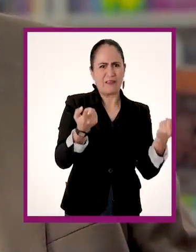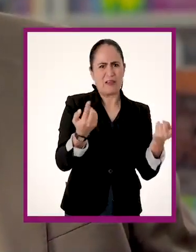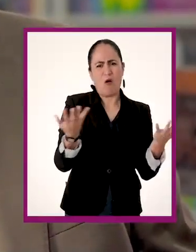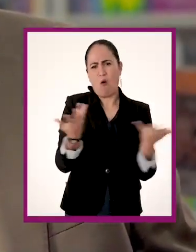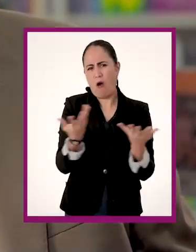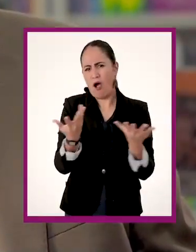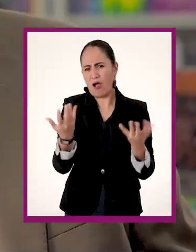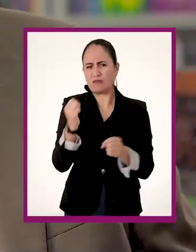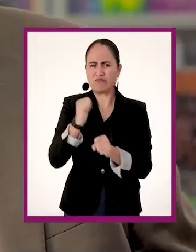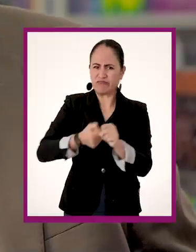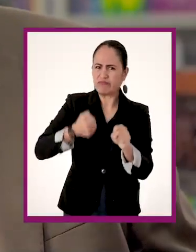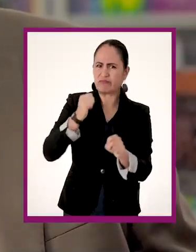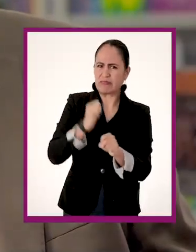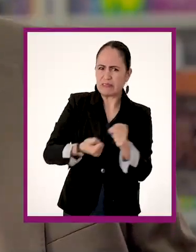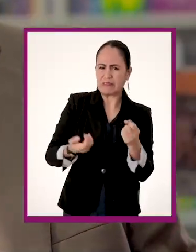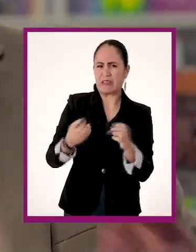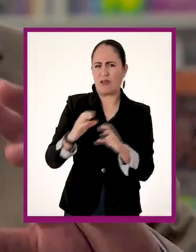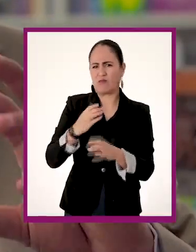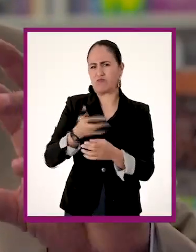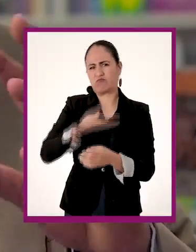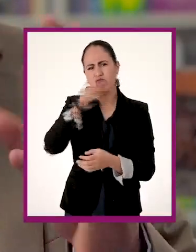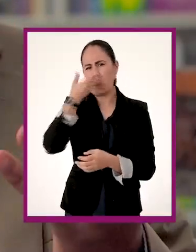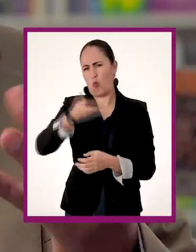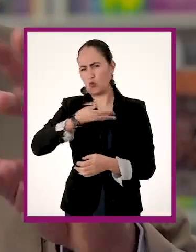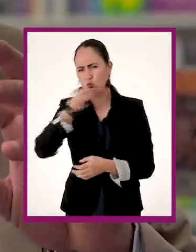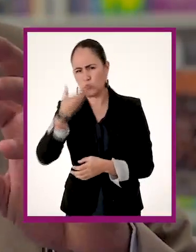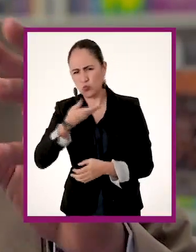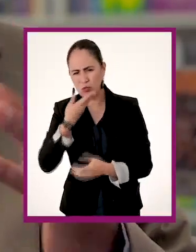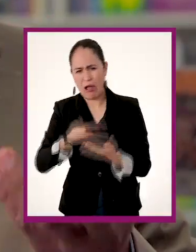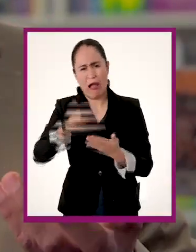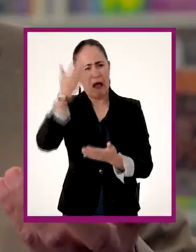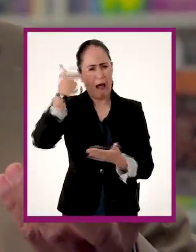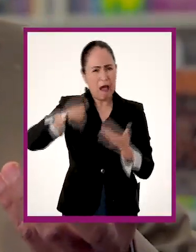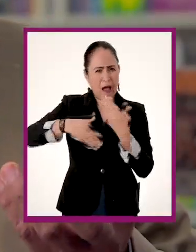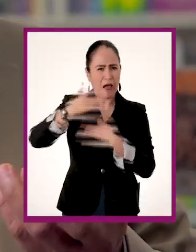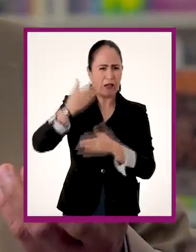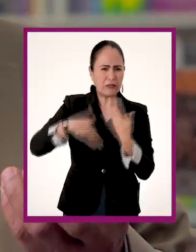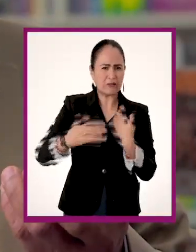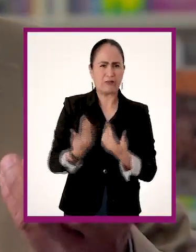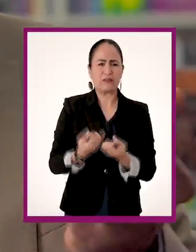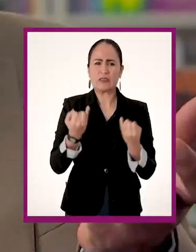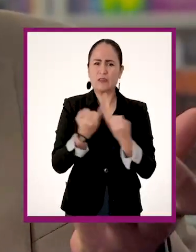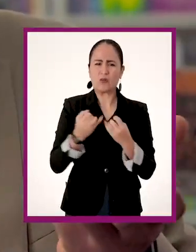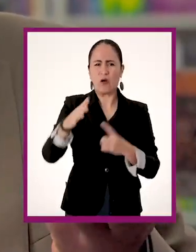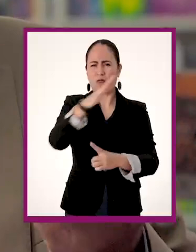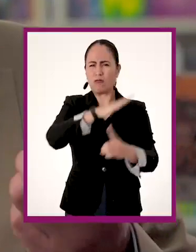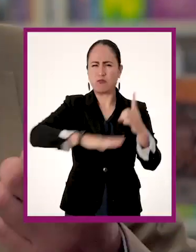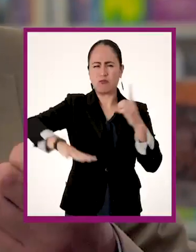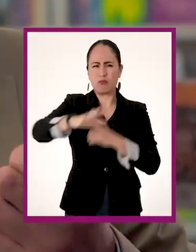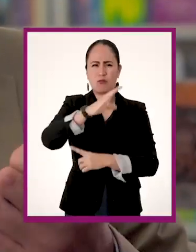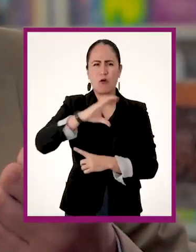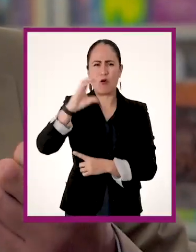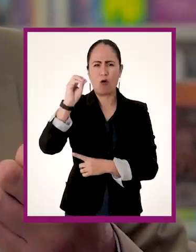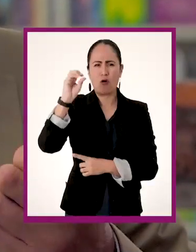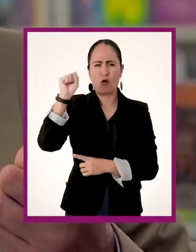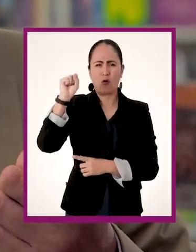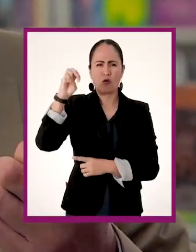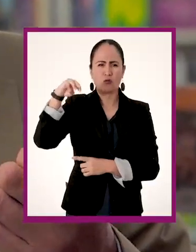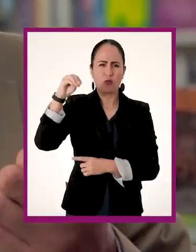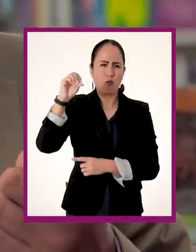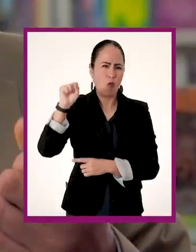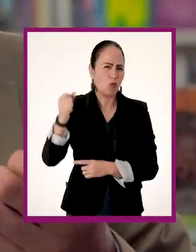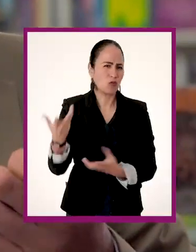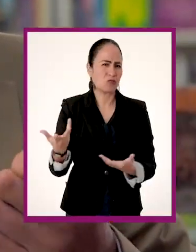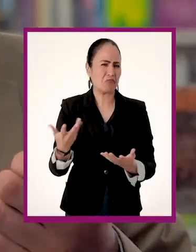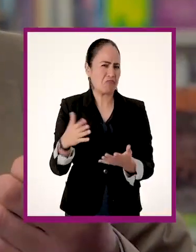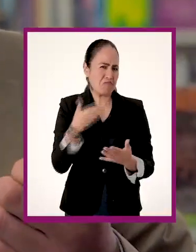prácticas, rituales, en fin, de un mundo, de un cosmos. Y de un sentido, o sea, porque eso es lo contrario a un caos